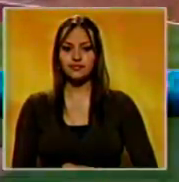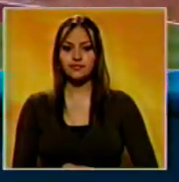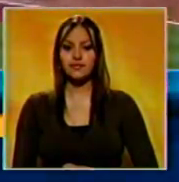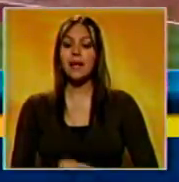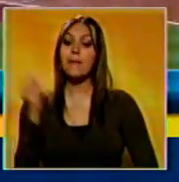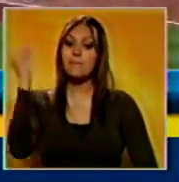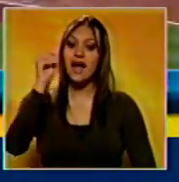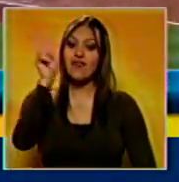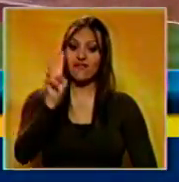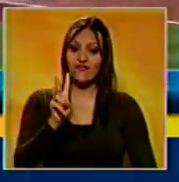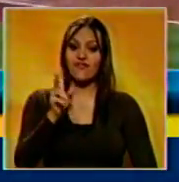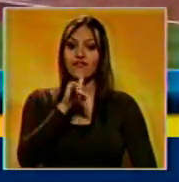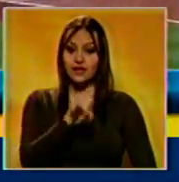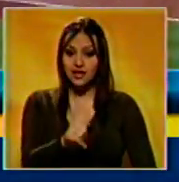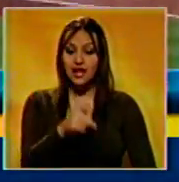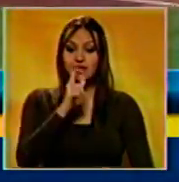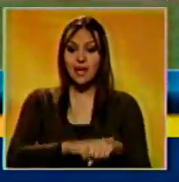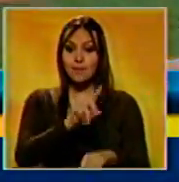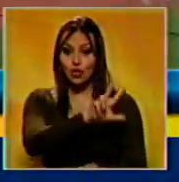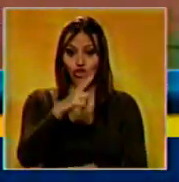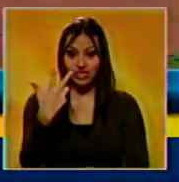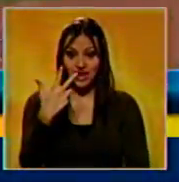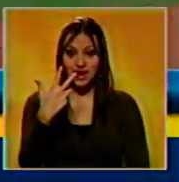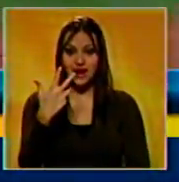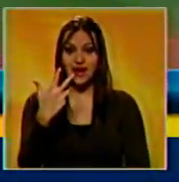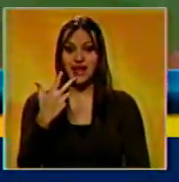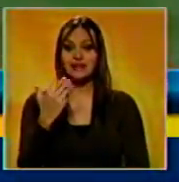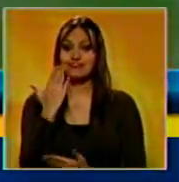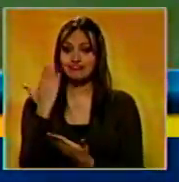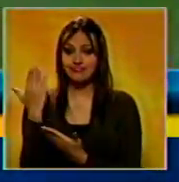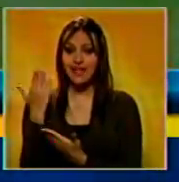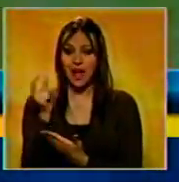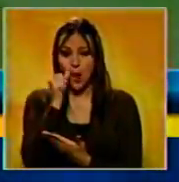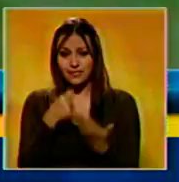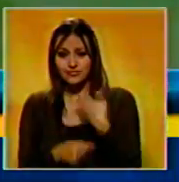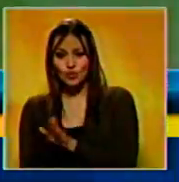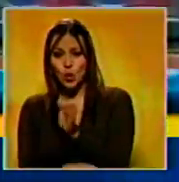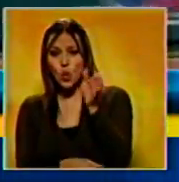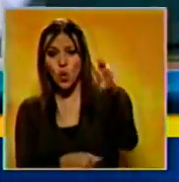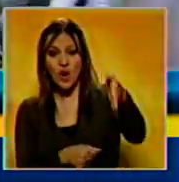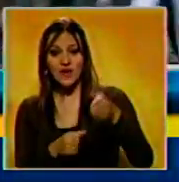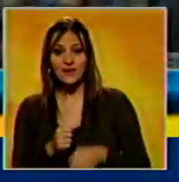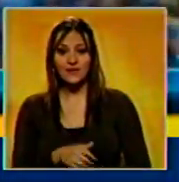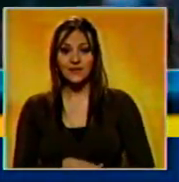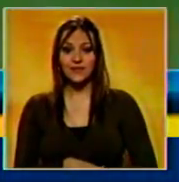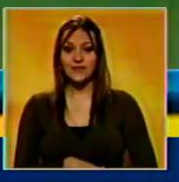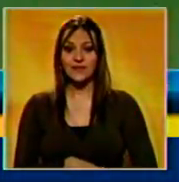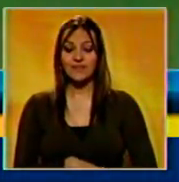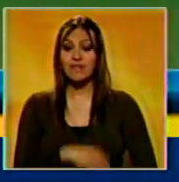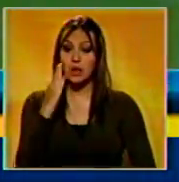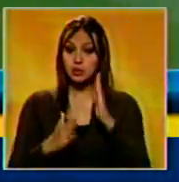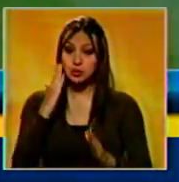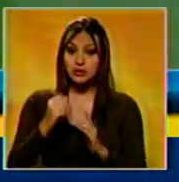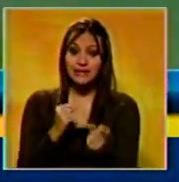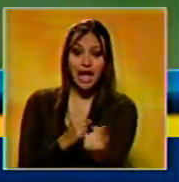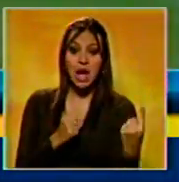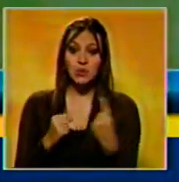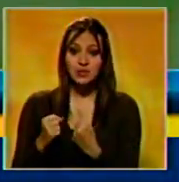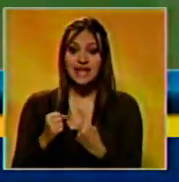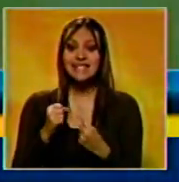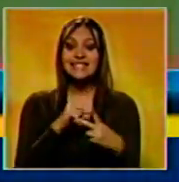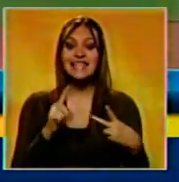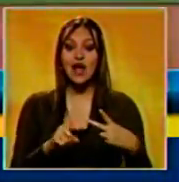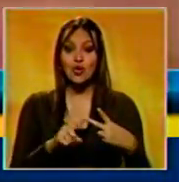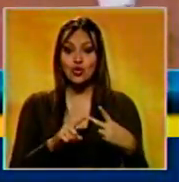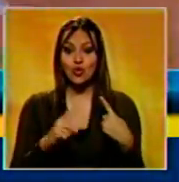Además de los venezolanos, el tercer inning en el Coffin Stadium de Kansas City. Este es Asdrúbal Cabrera, conectado imparable a la izquierda, fue el que traía la segunda anotación de